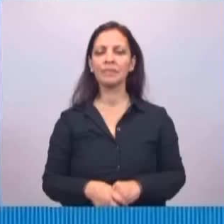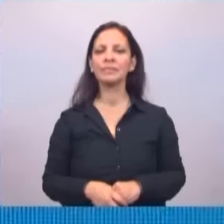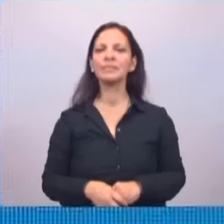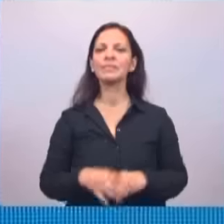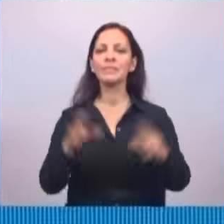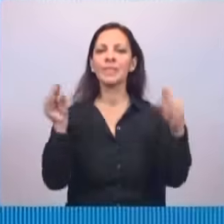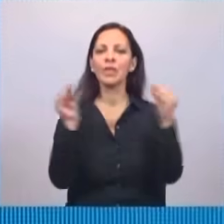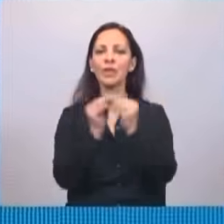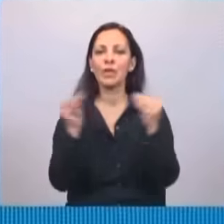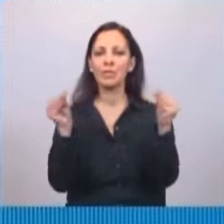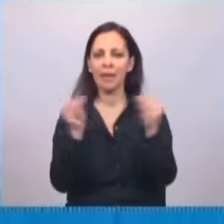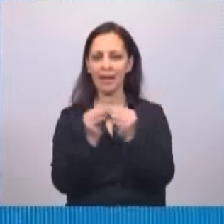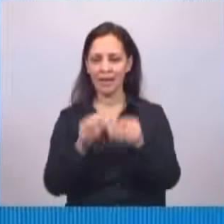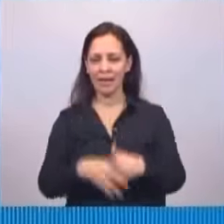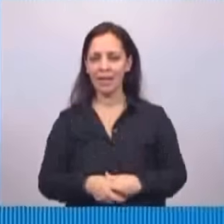Compañeros,